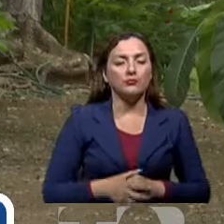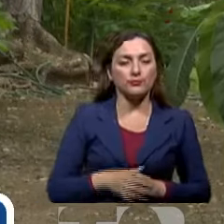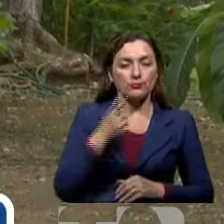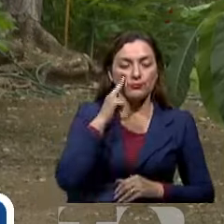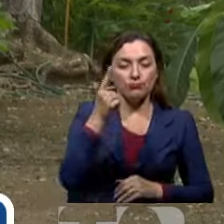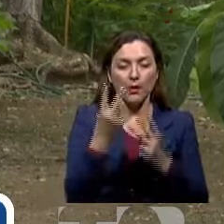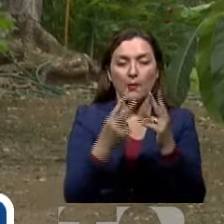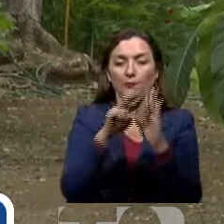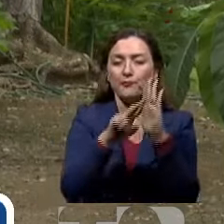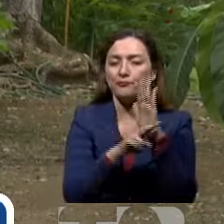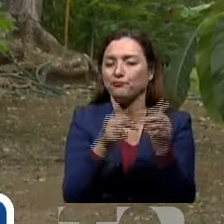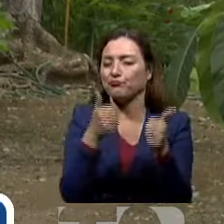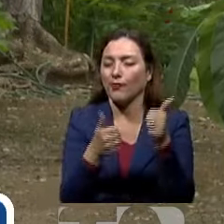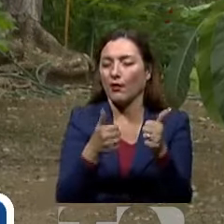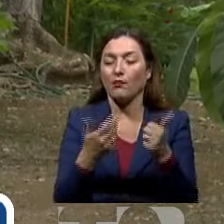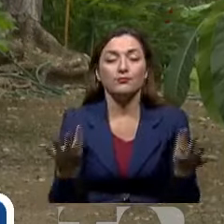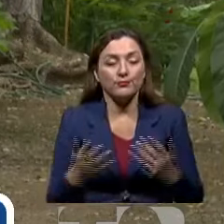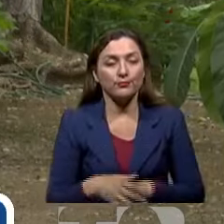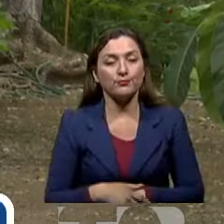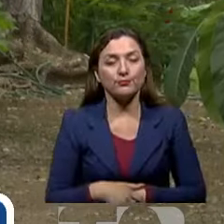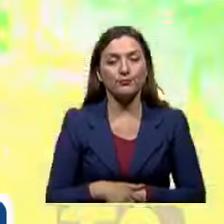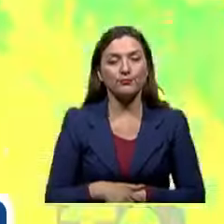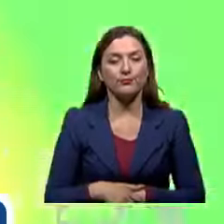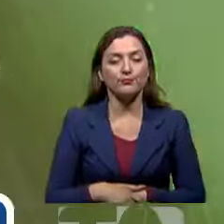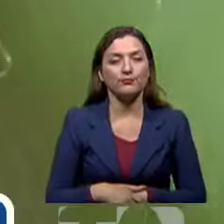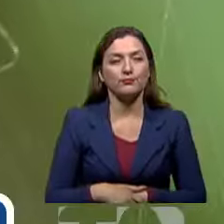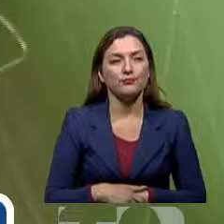para visitarlo, entre otras cosas más. Veamos.